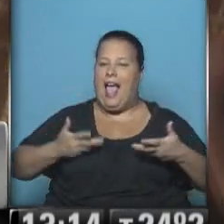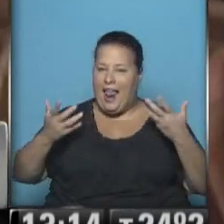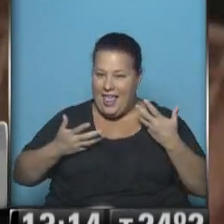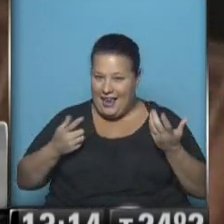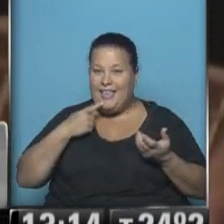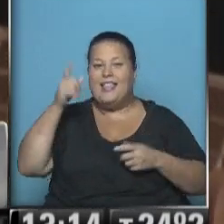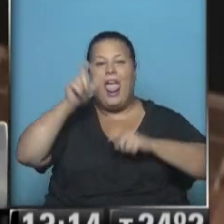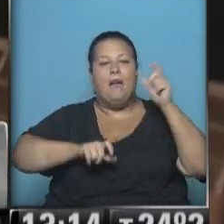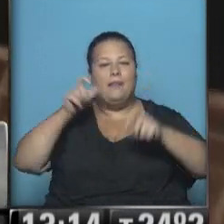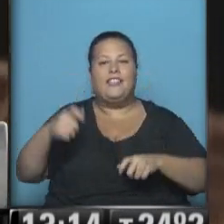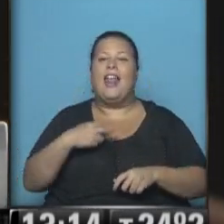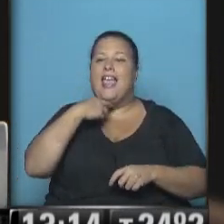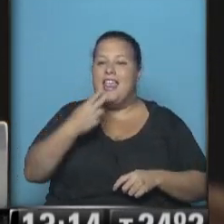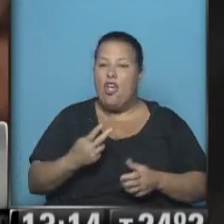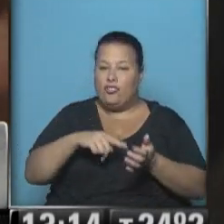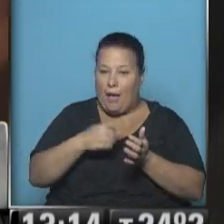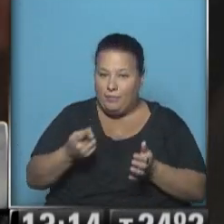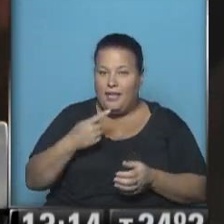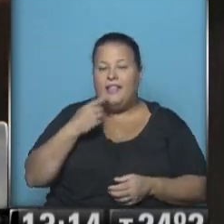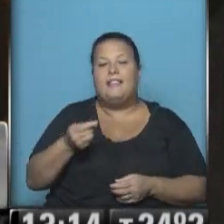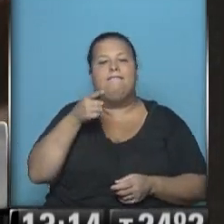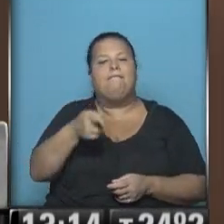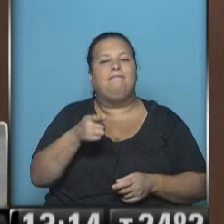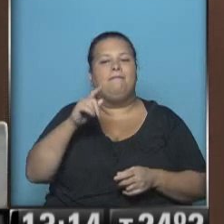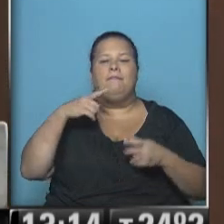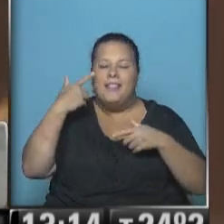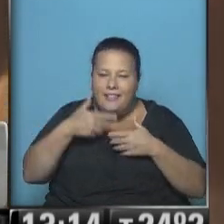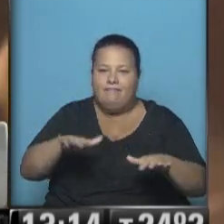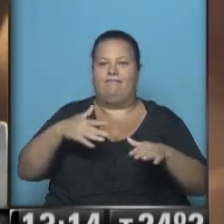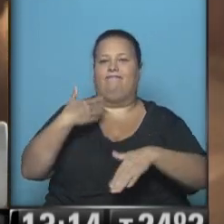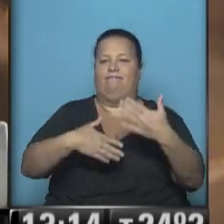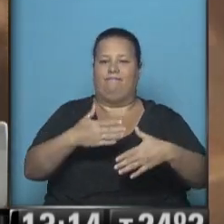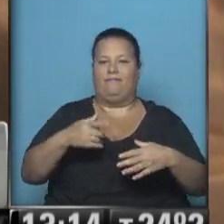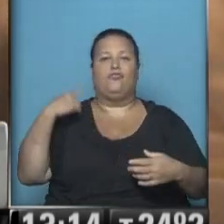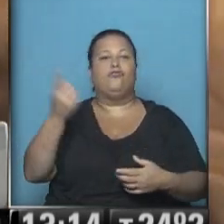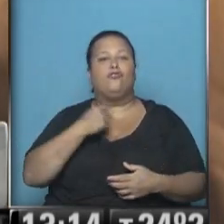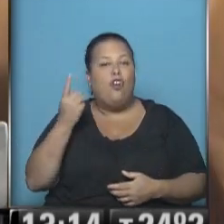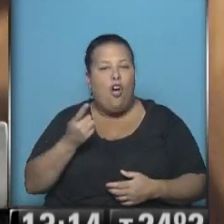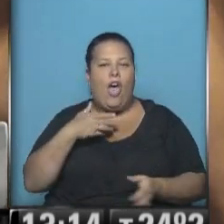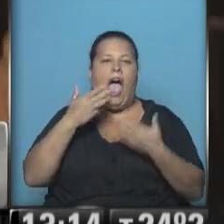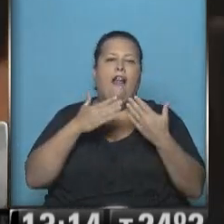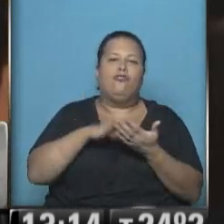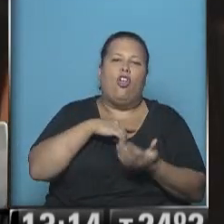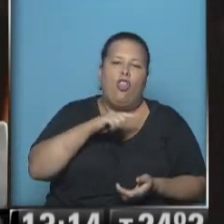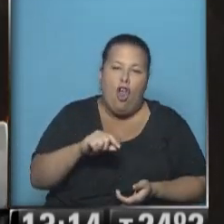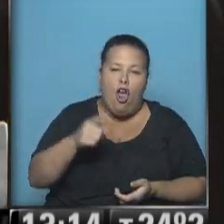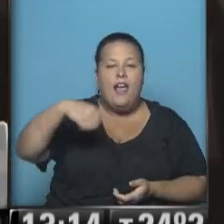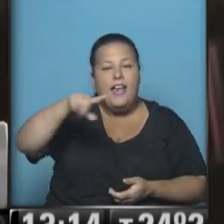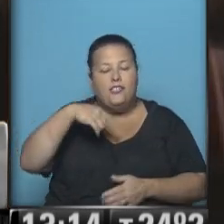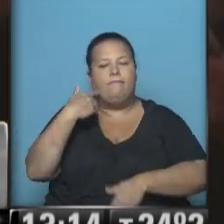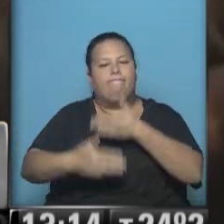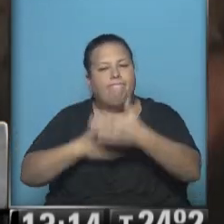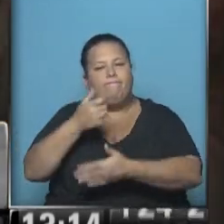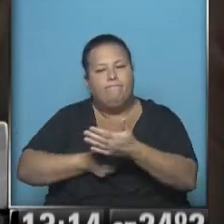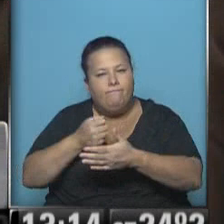como dice la gente de hijos capital que ese fue el combustible mientras todo el mundo hablaba de dolor ellos reconstruyeron